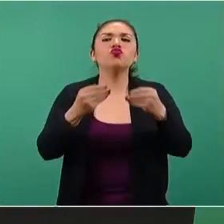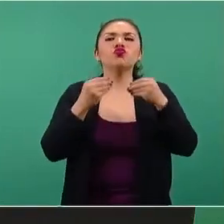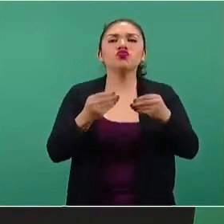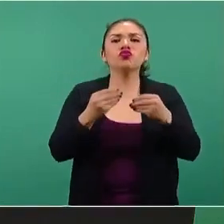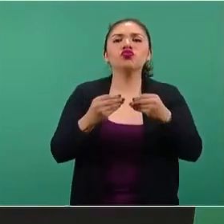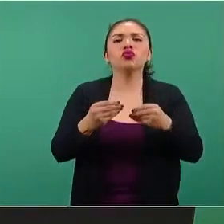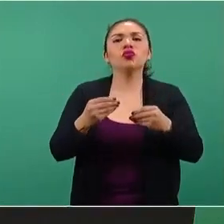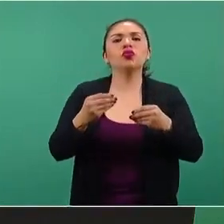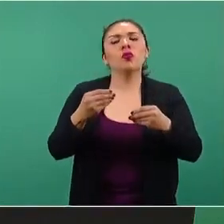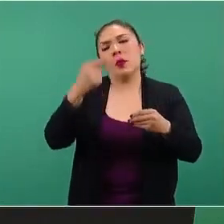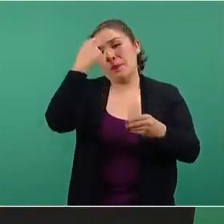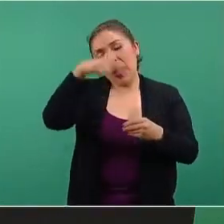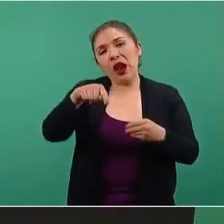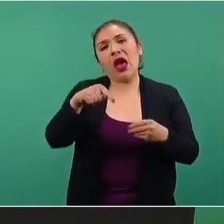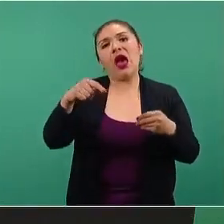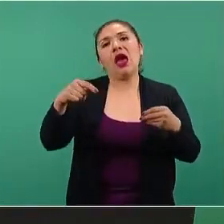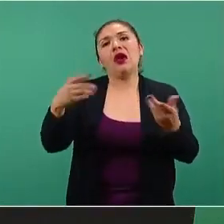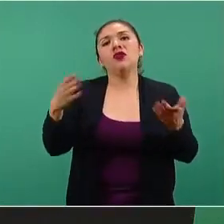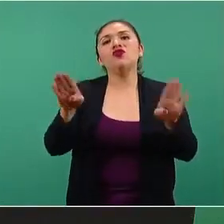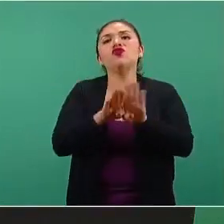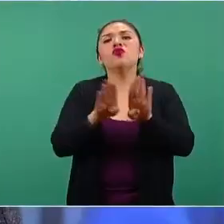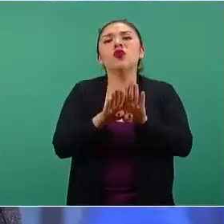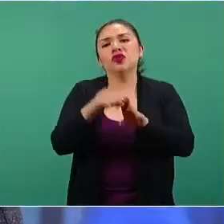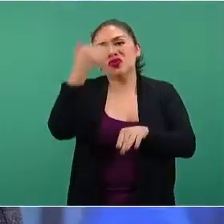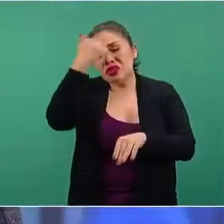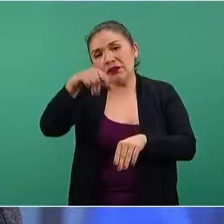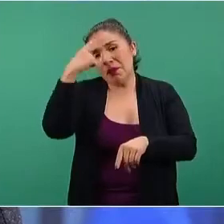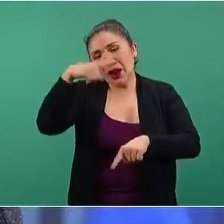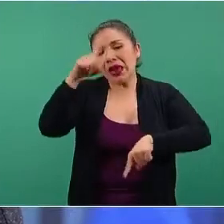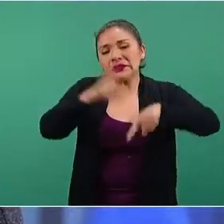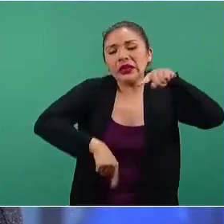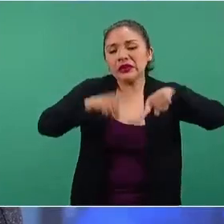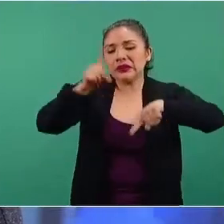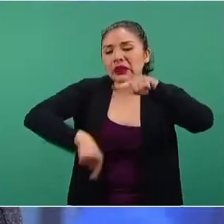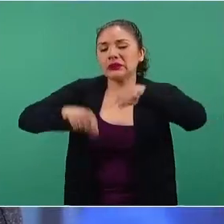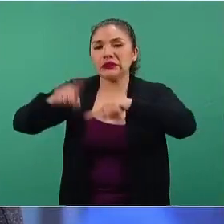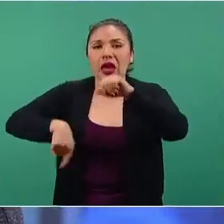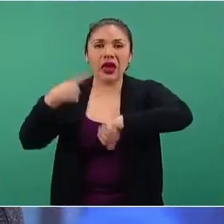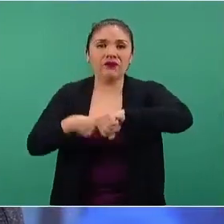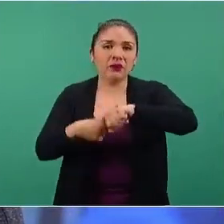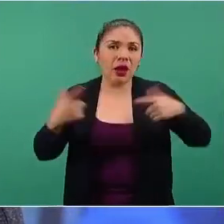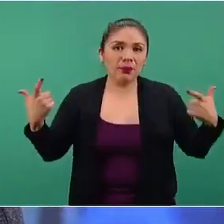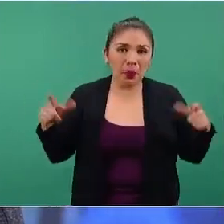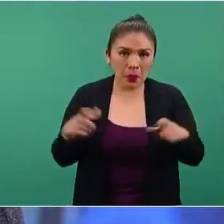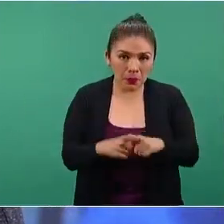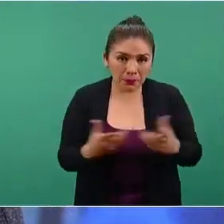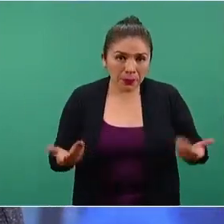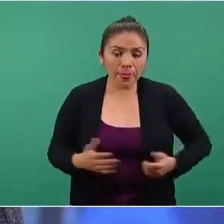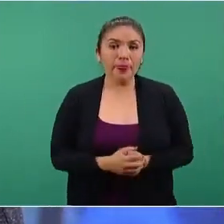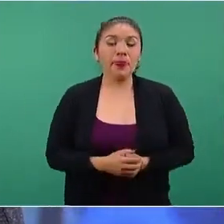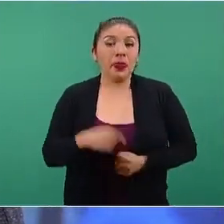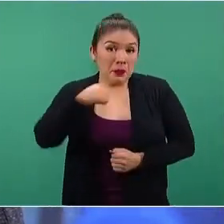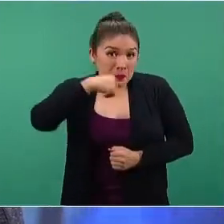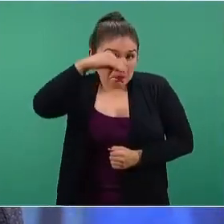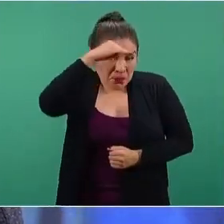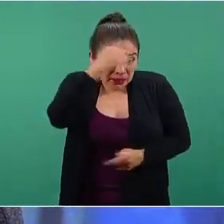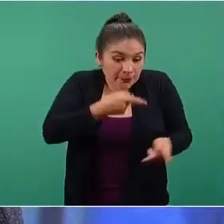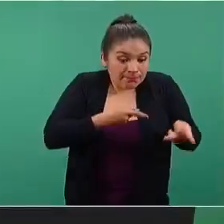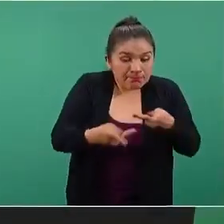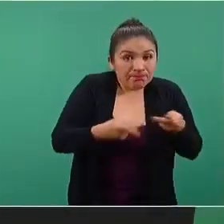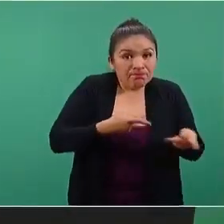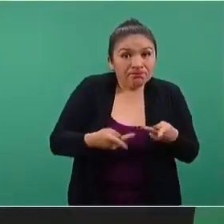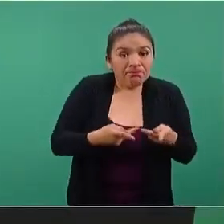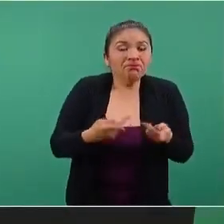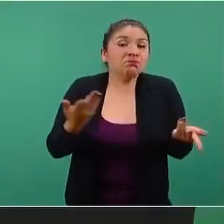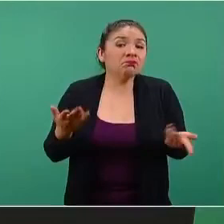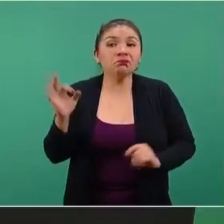de intervenciones en materia de mitigación de la epidemia. ¿Qué esperamos?